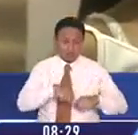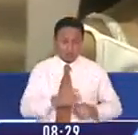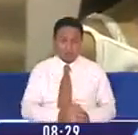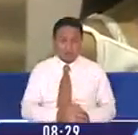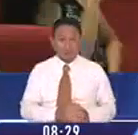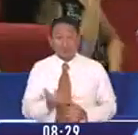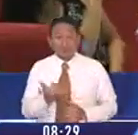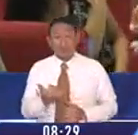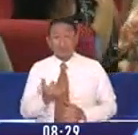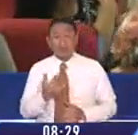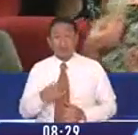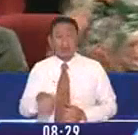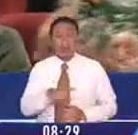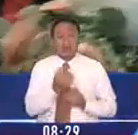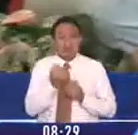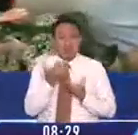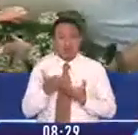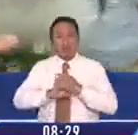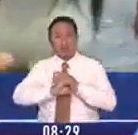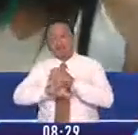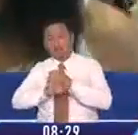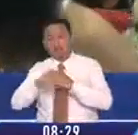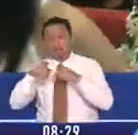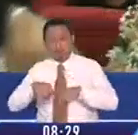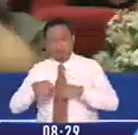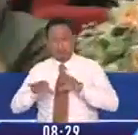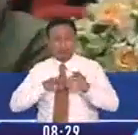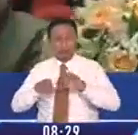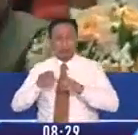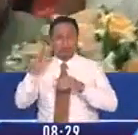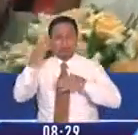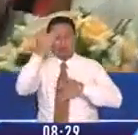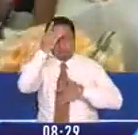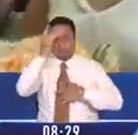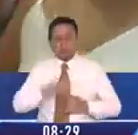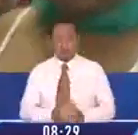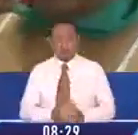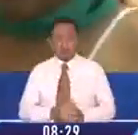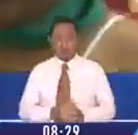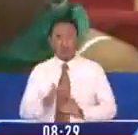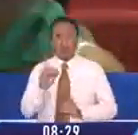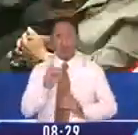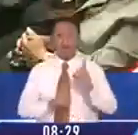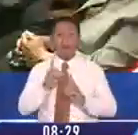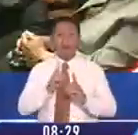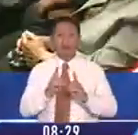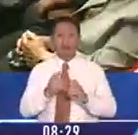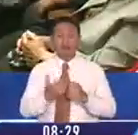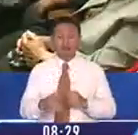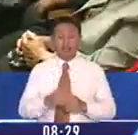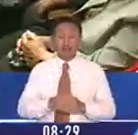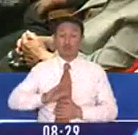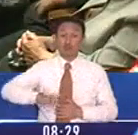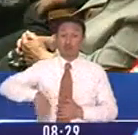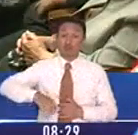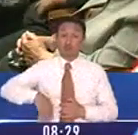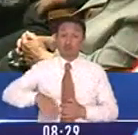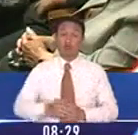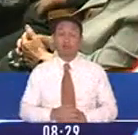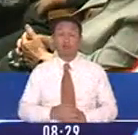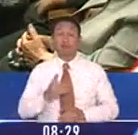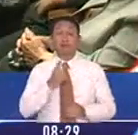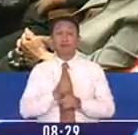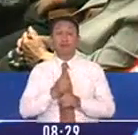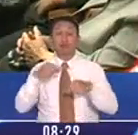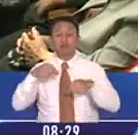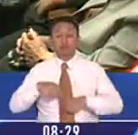de información, de campañas sobre esta enfermedad, hacen que los diagnósticos lleguen en etapas críticas. Por ello, el